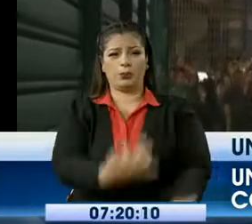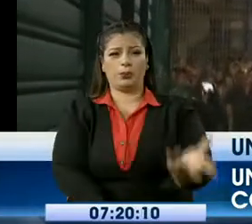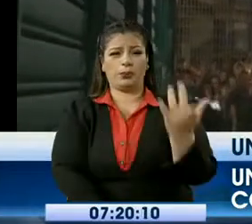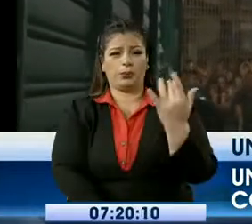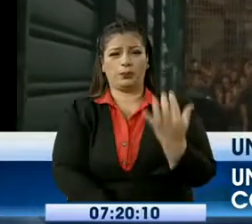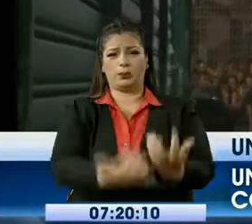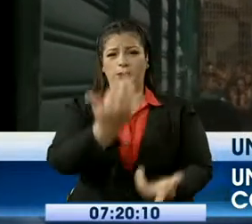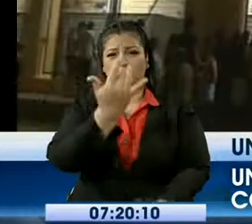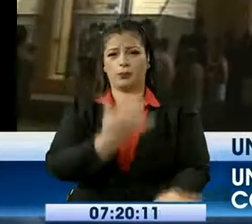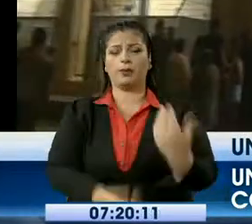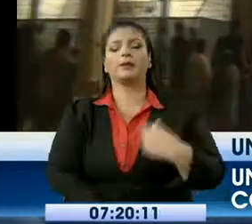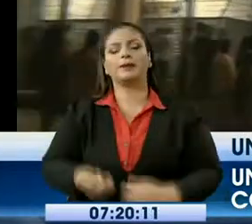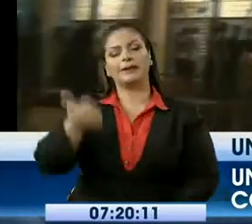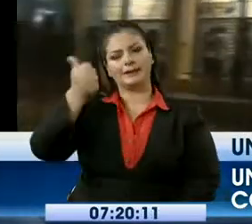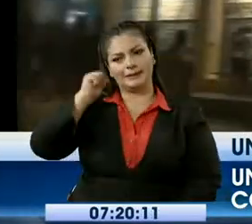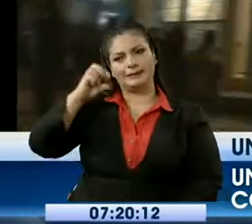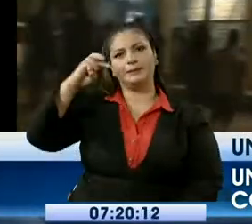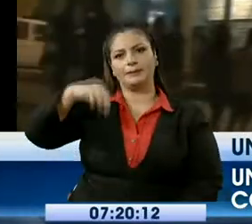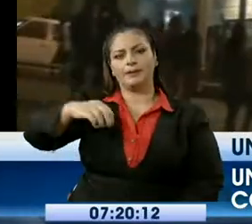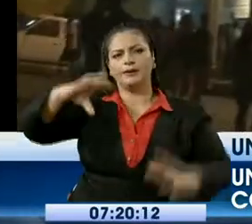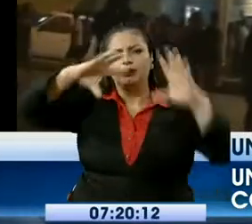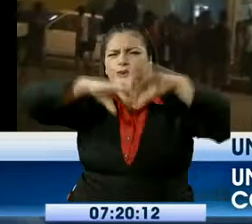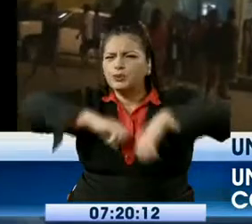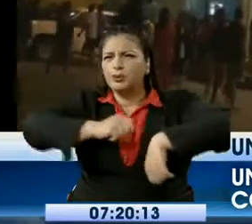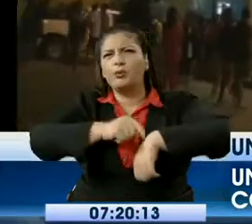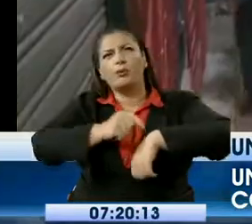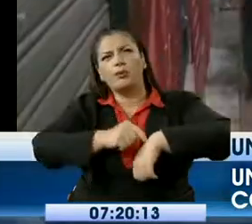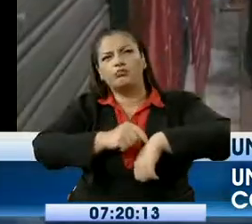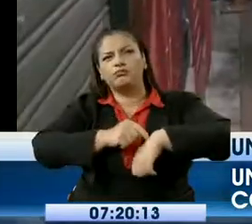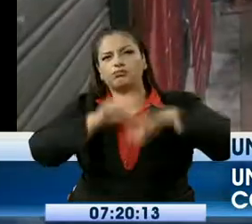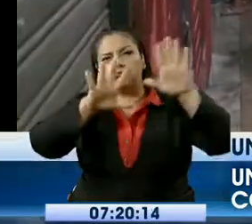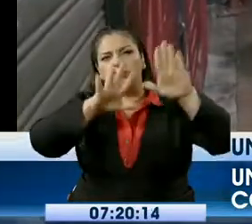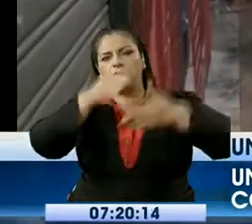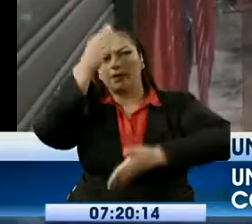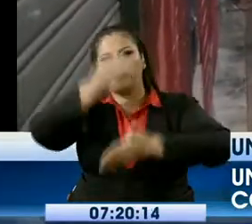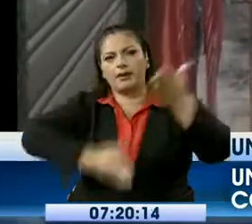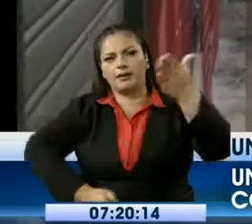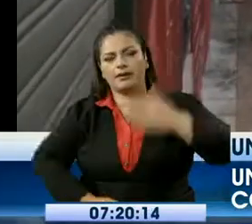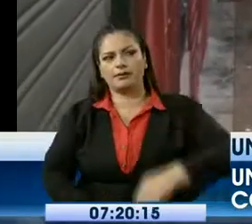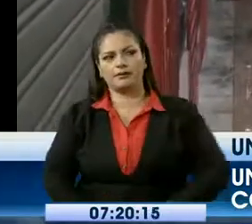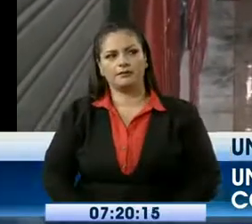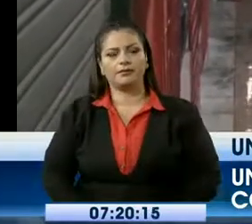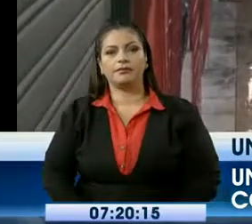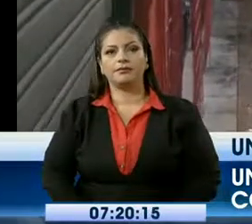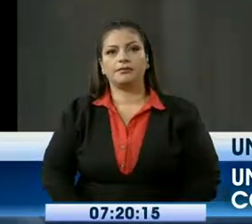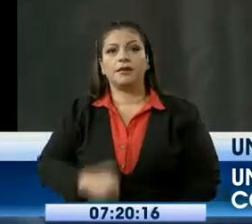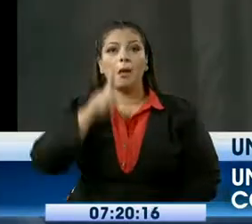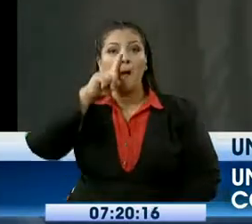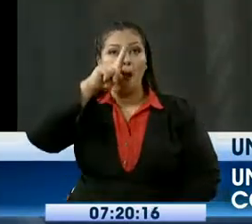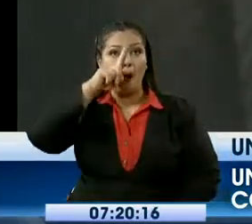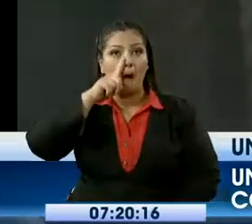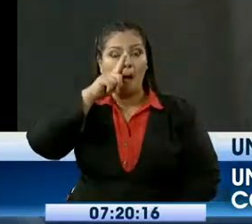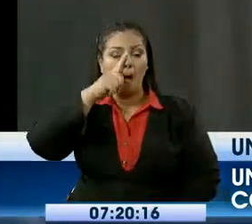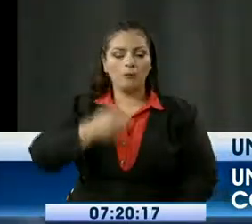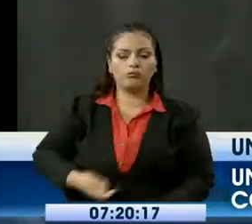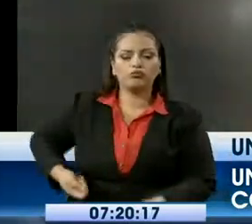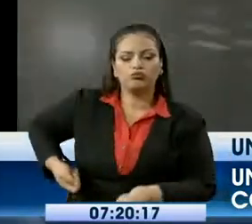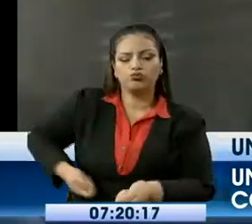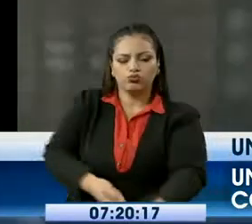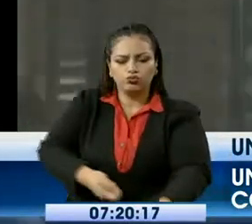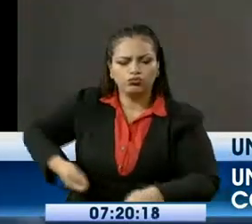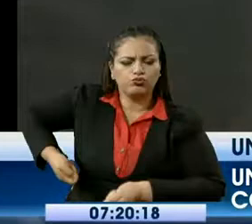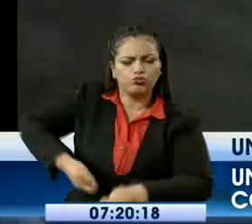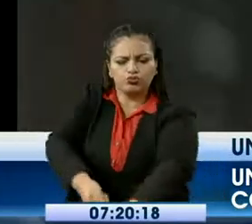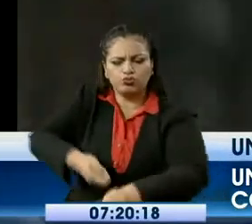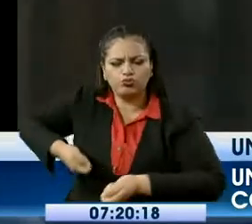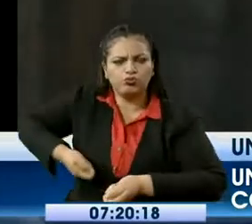de este martes aproximadamente a las 22 horas 30 cuando una de las personas que realiza la limpieza del edificio se percató